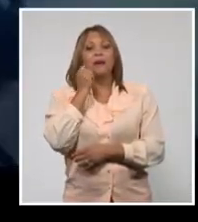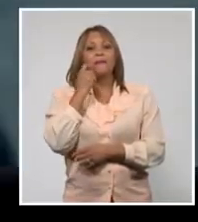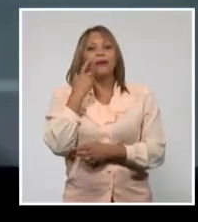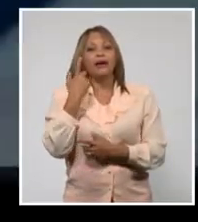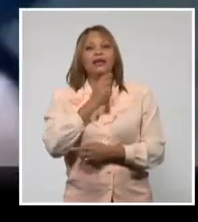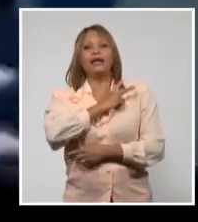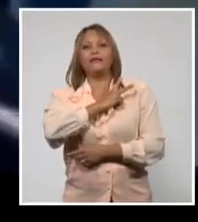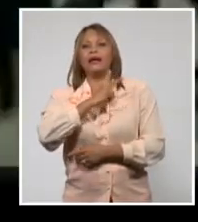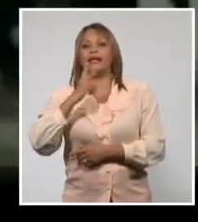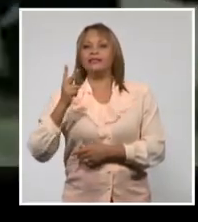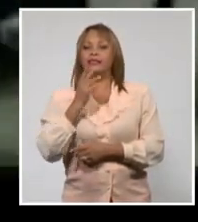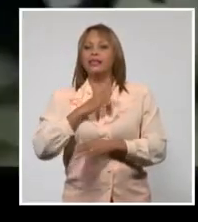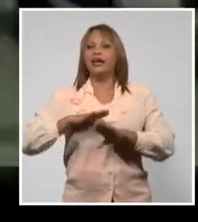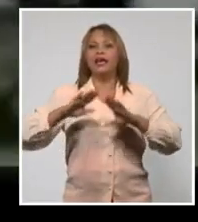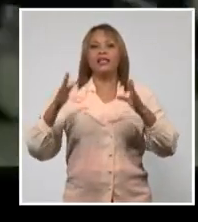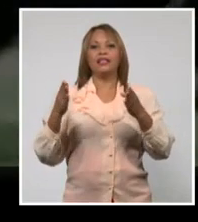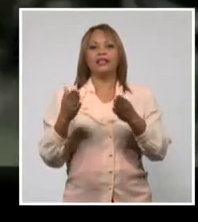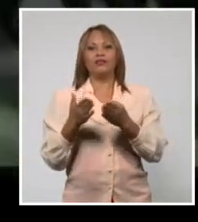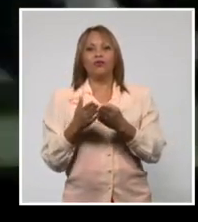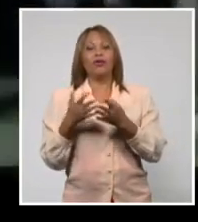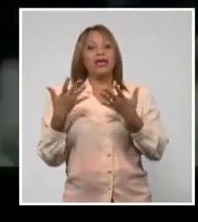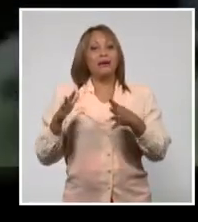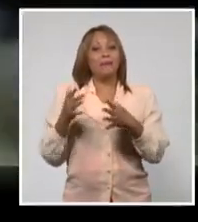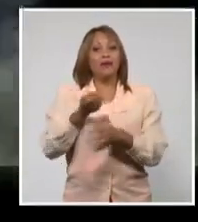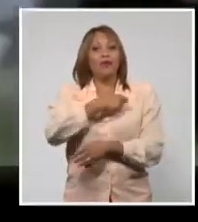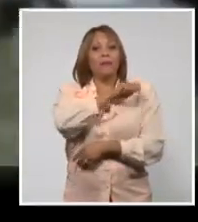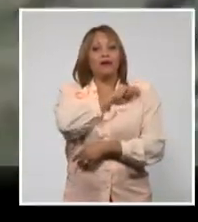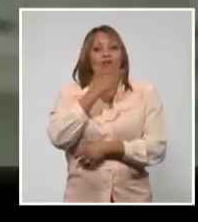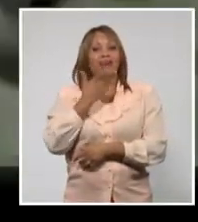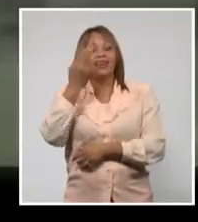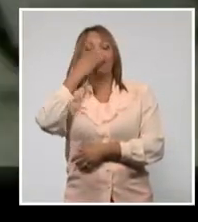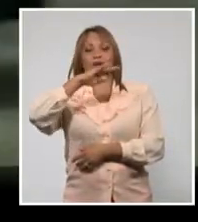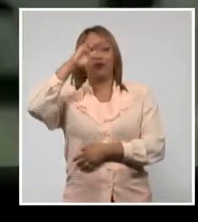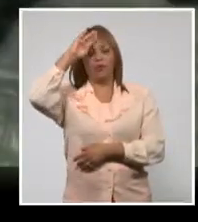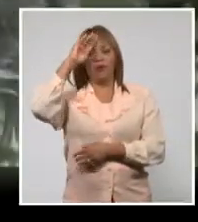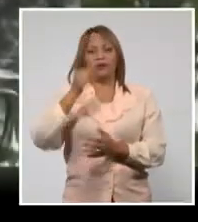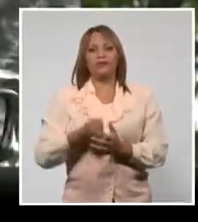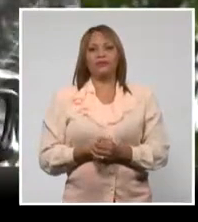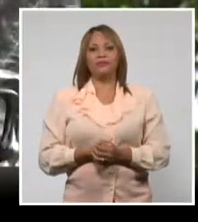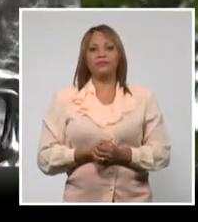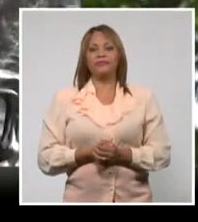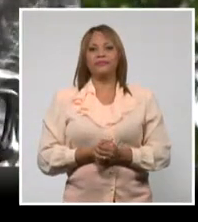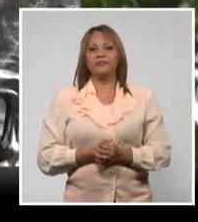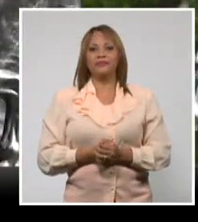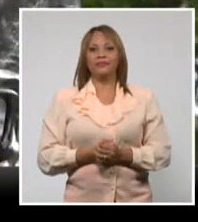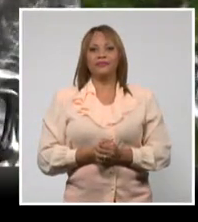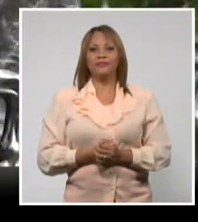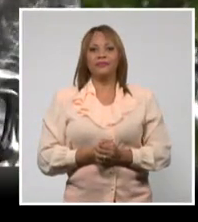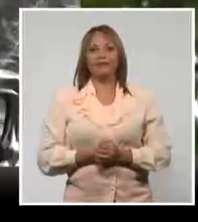temor que le tenían los españoles a su poderosa caballería. Desde